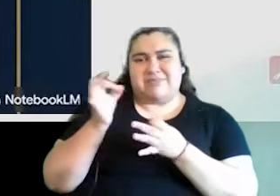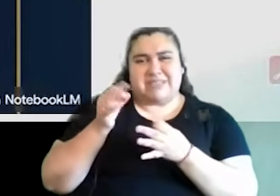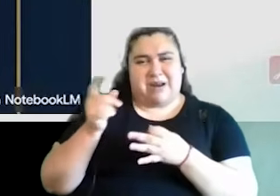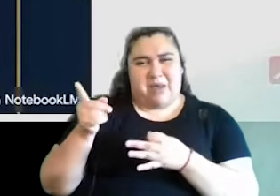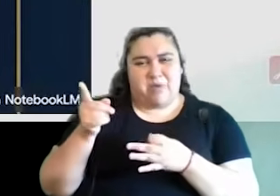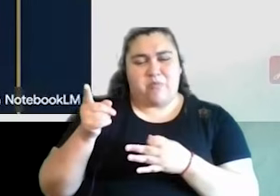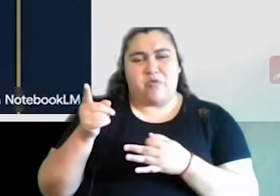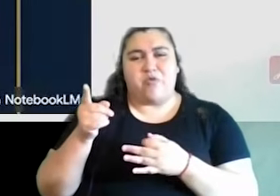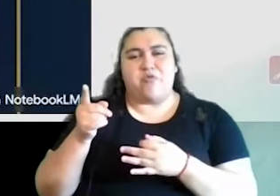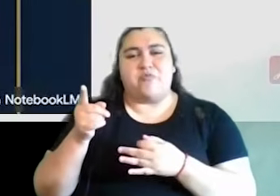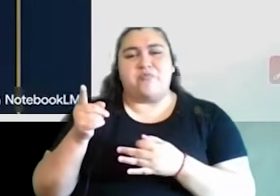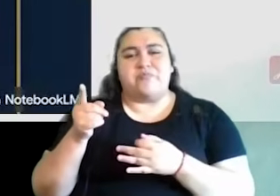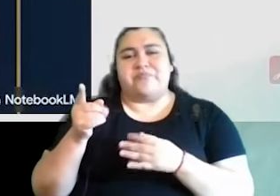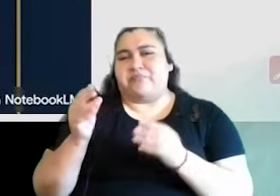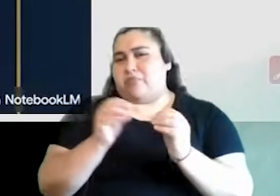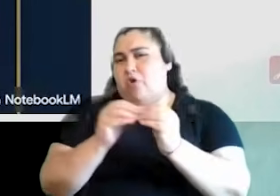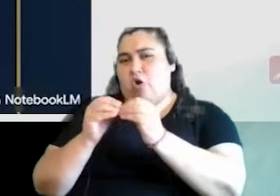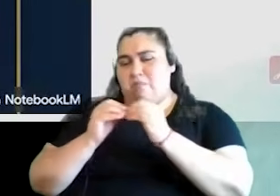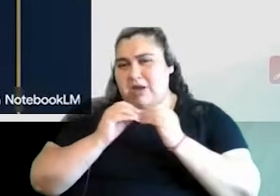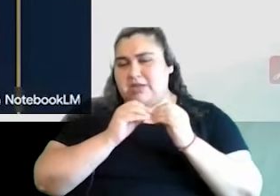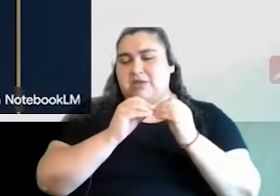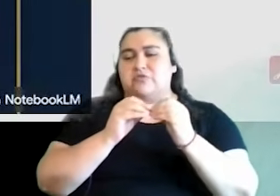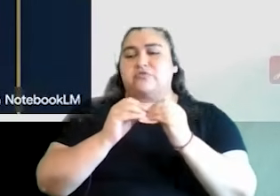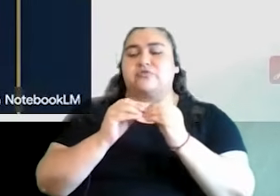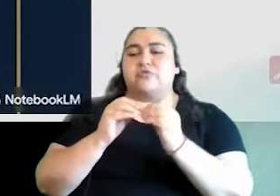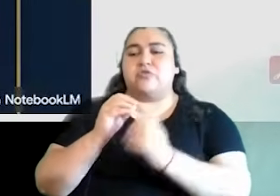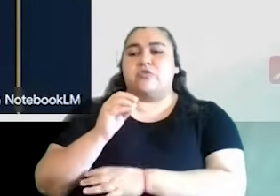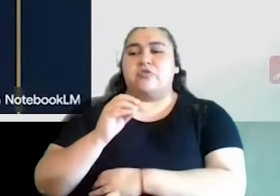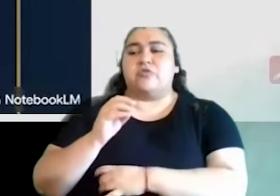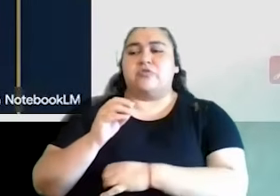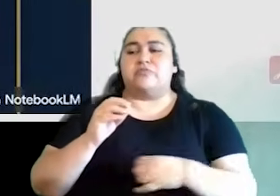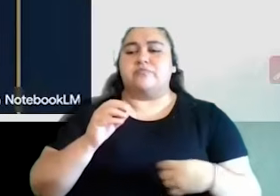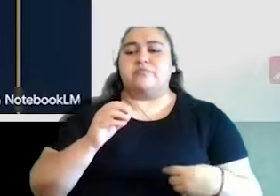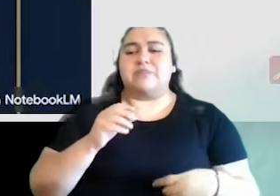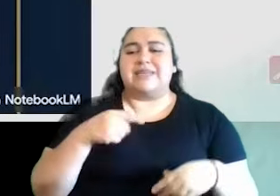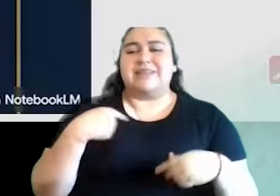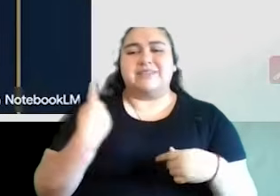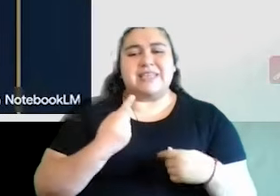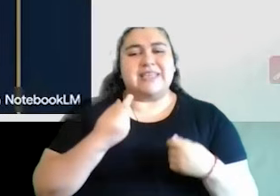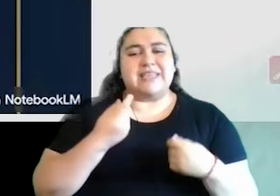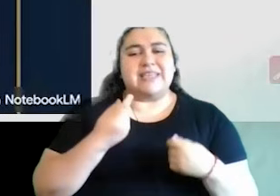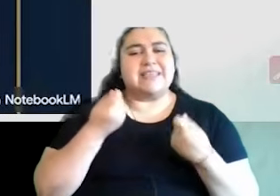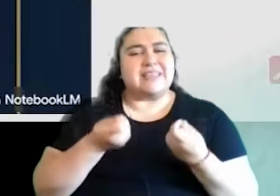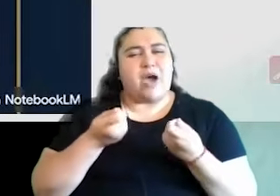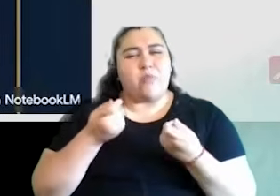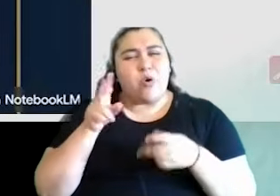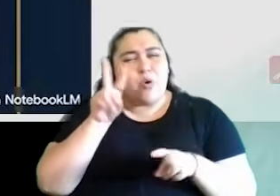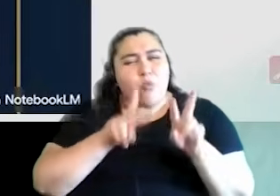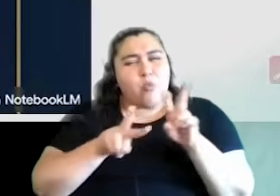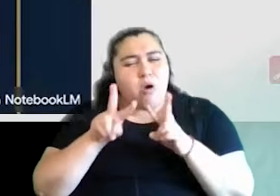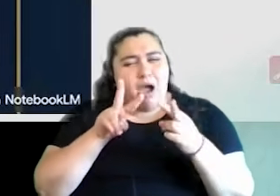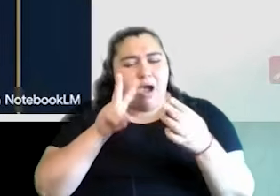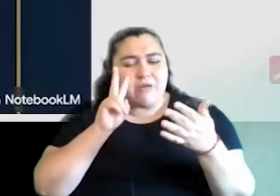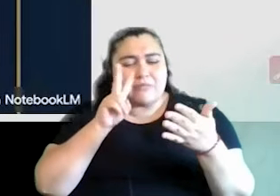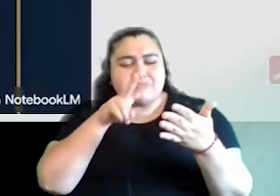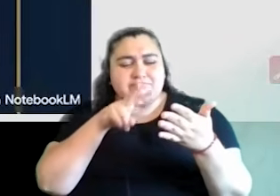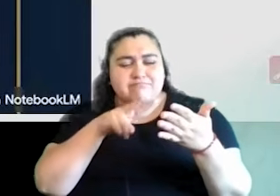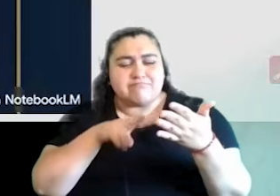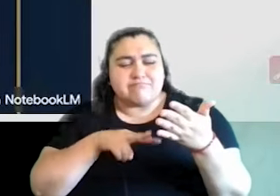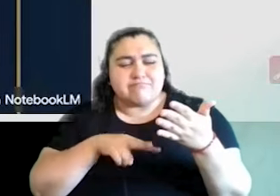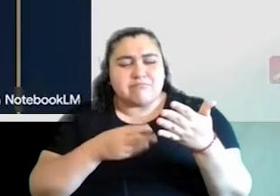con los chicos y tratábamos de entender la génesis o hacer como